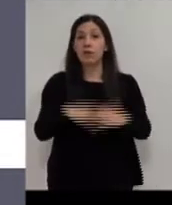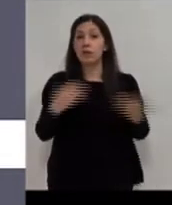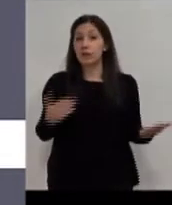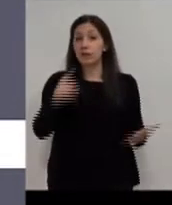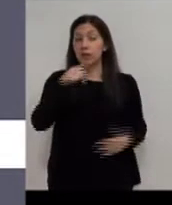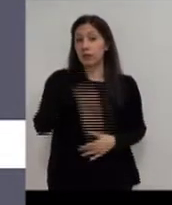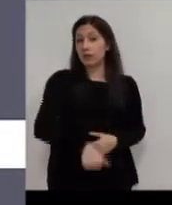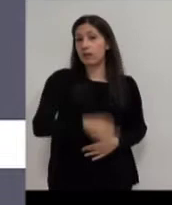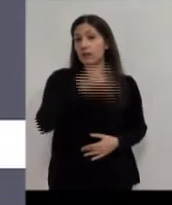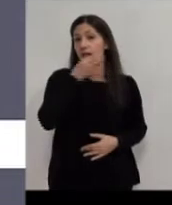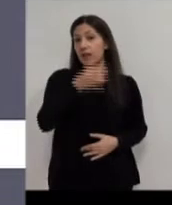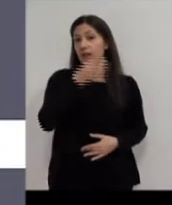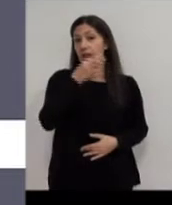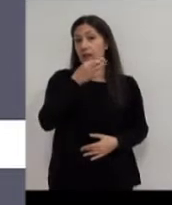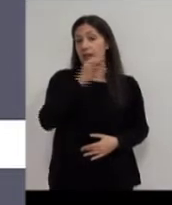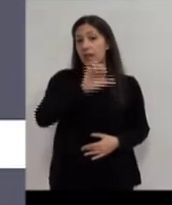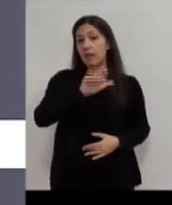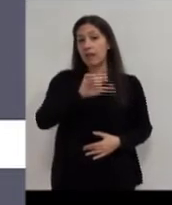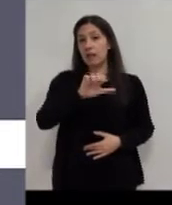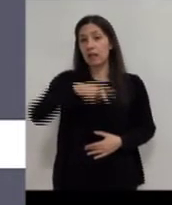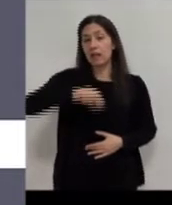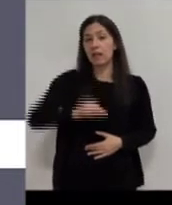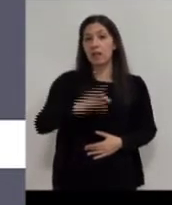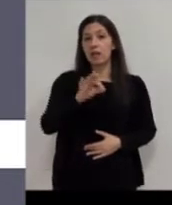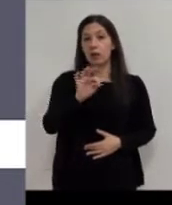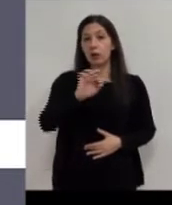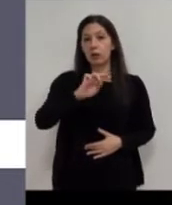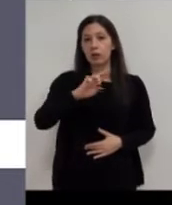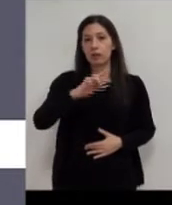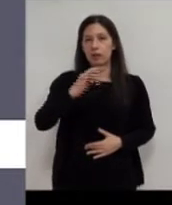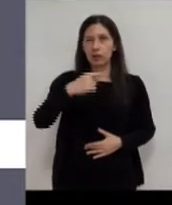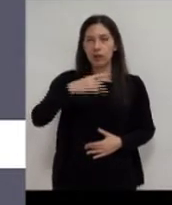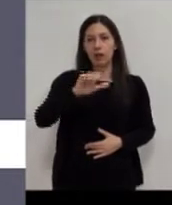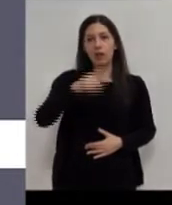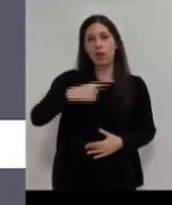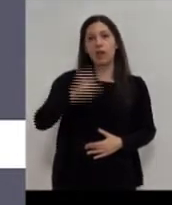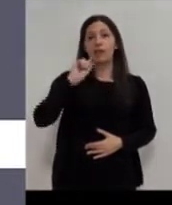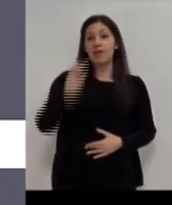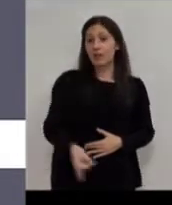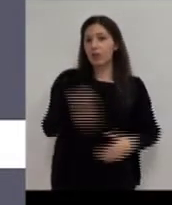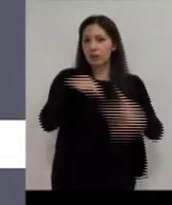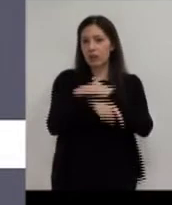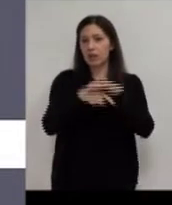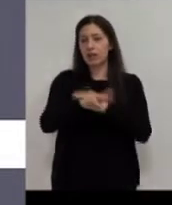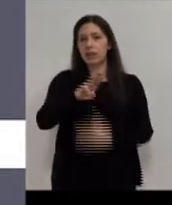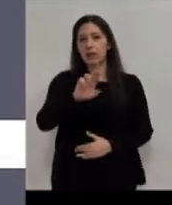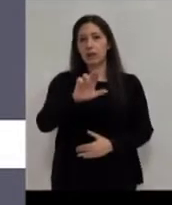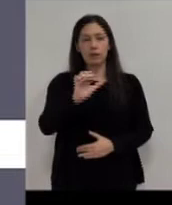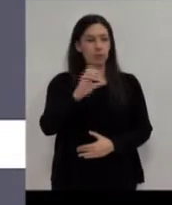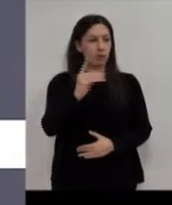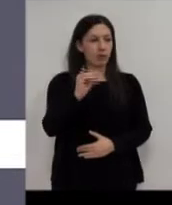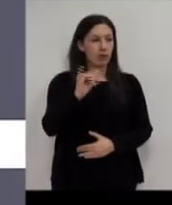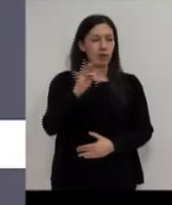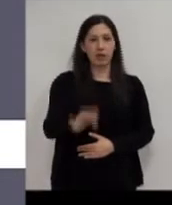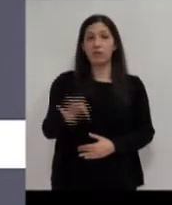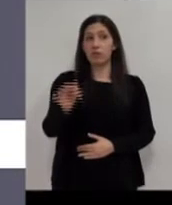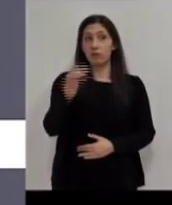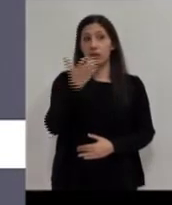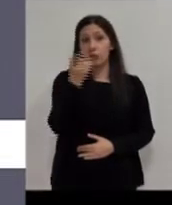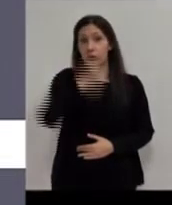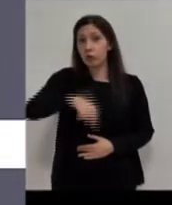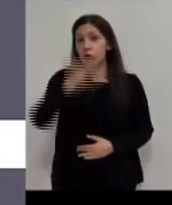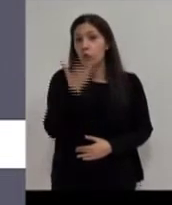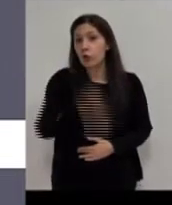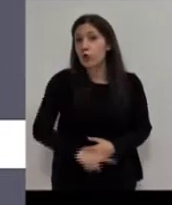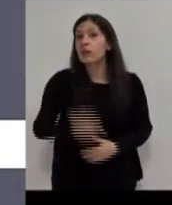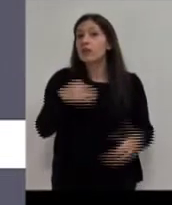turísticas accesibles. Para ello nos va a hablar Elena Ortega, que es la directora gerente de PREDIF. PREDIF, para los que no lo sepáis,